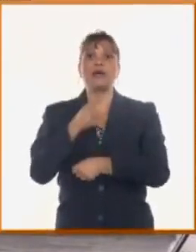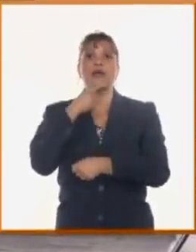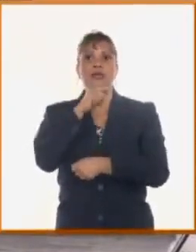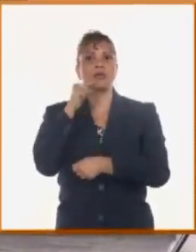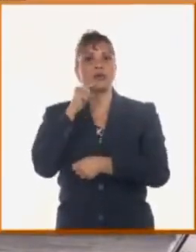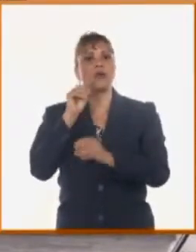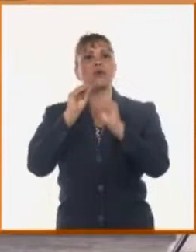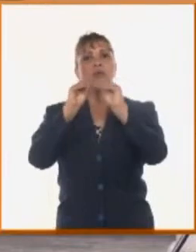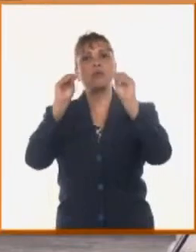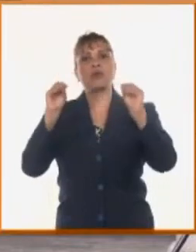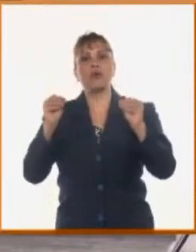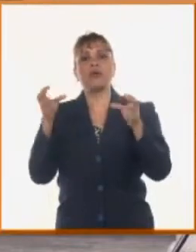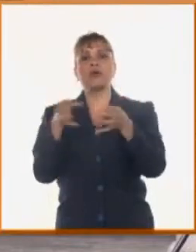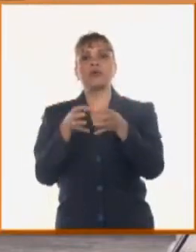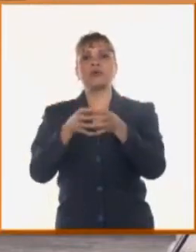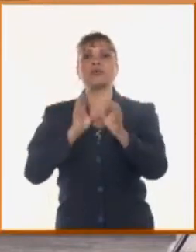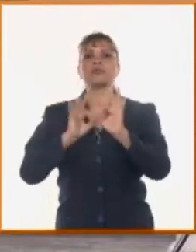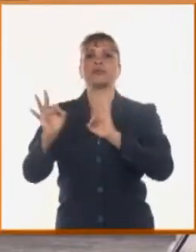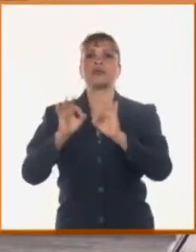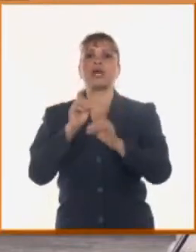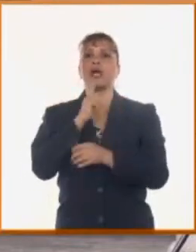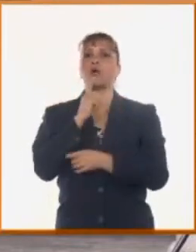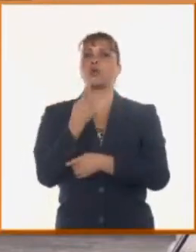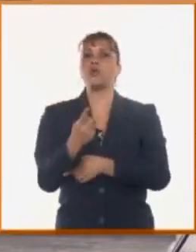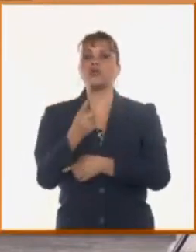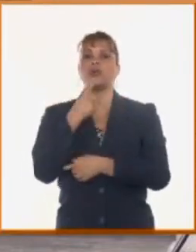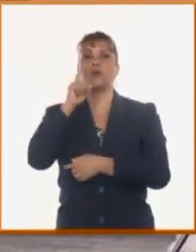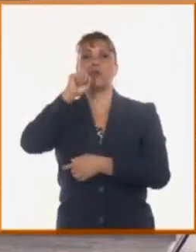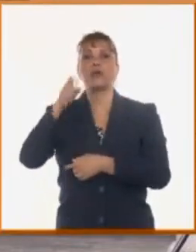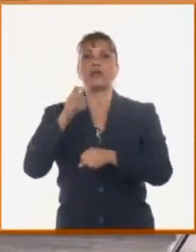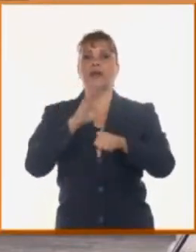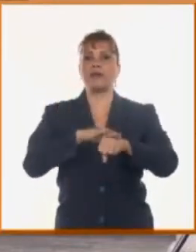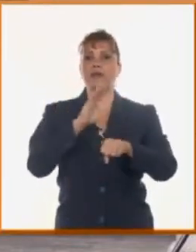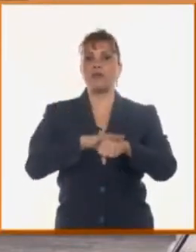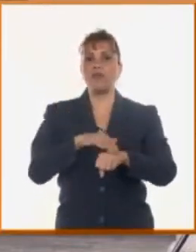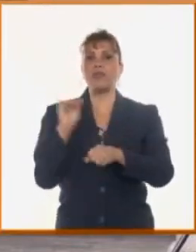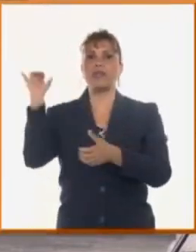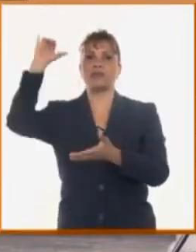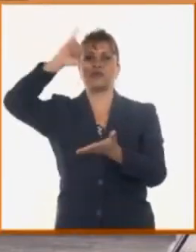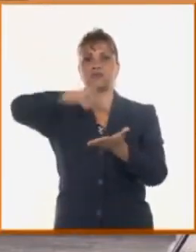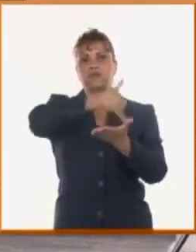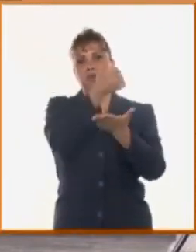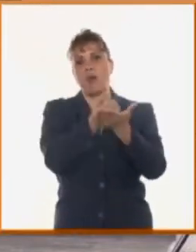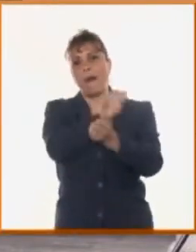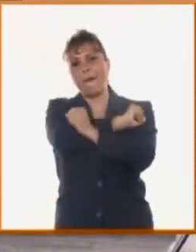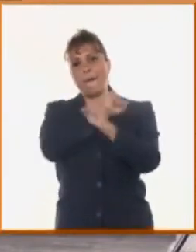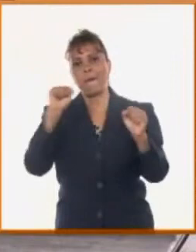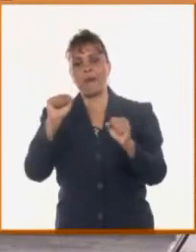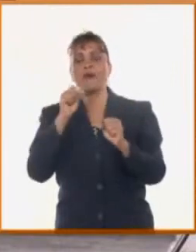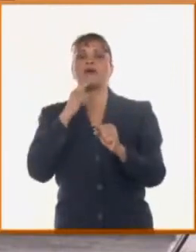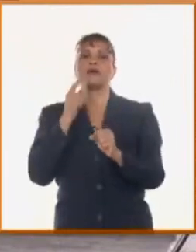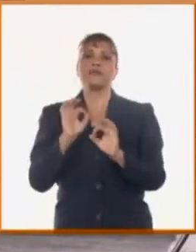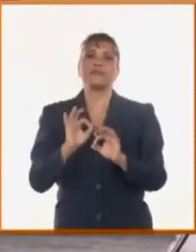hoy al Consejo de Seguridad, ha acusado a Ucrania de ser la causante de este derribo como una provocación en